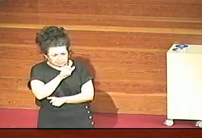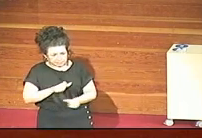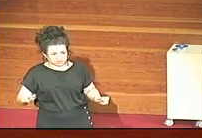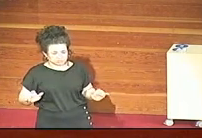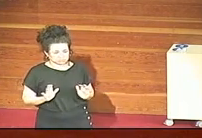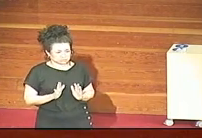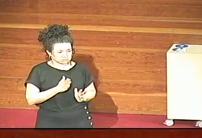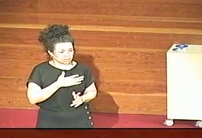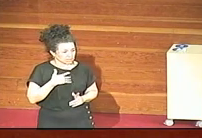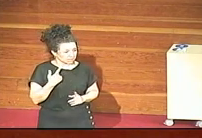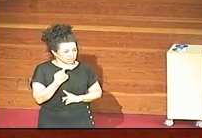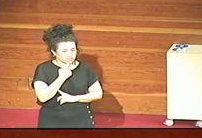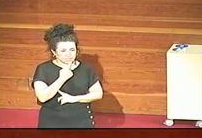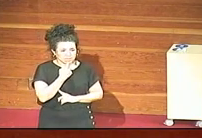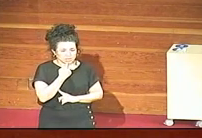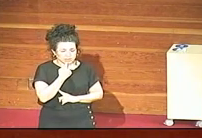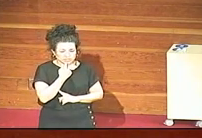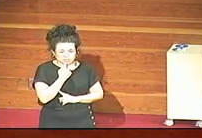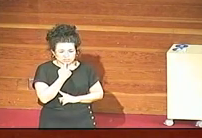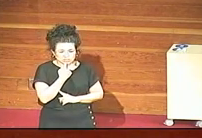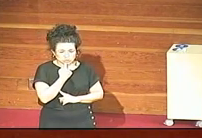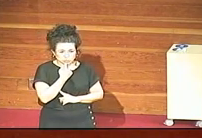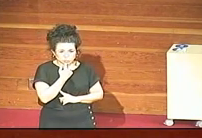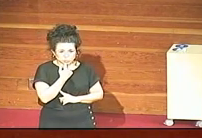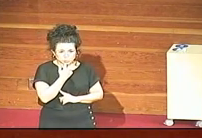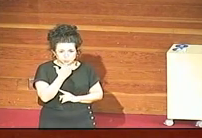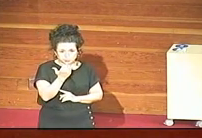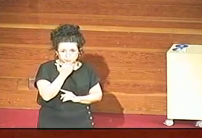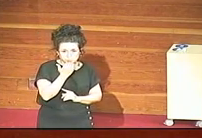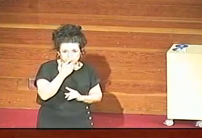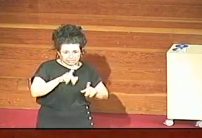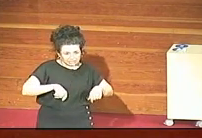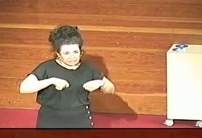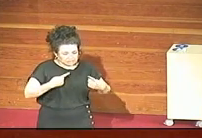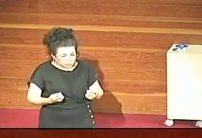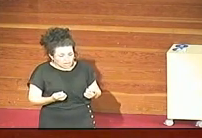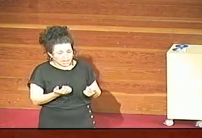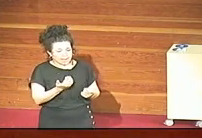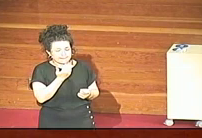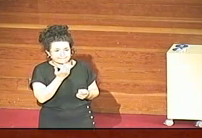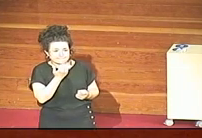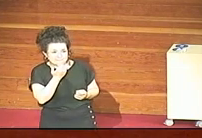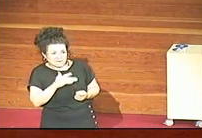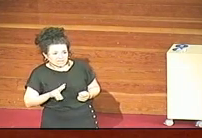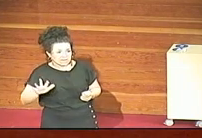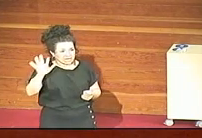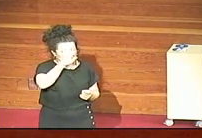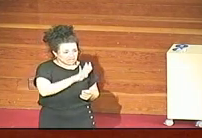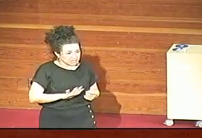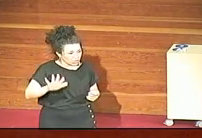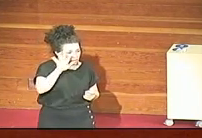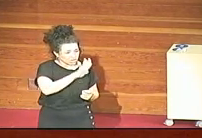esos parques naturales nacionales etcétera que se hacen sobre todo en el tercer mundo